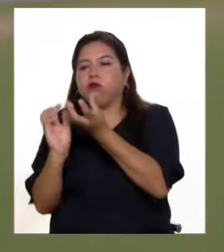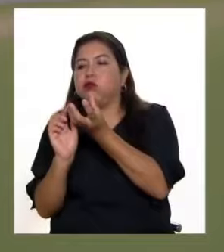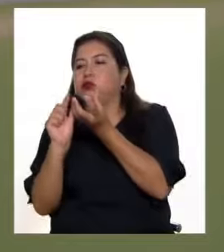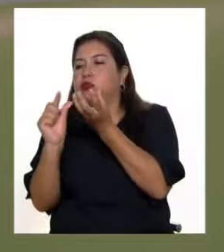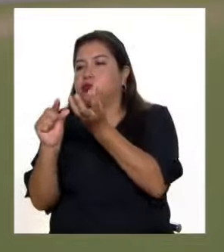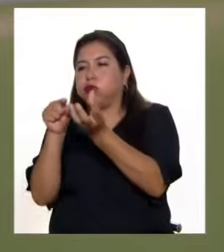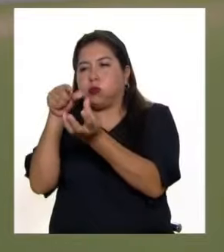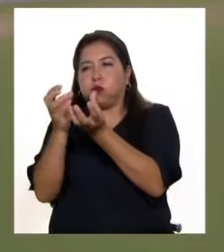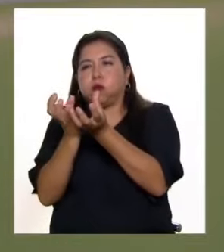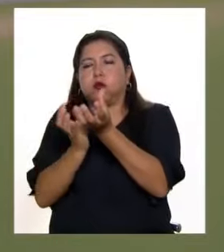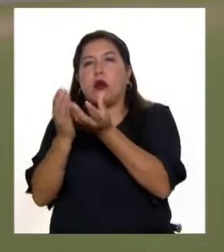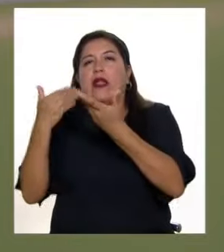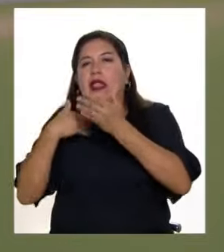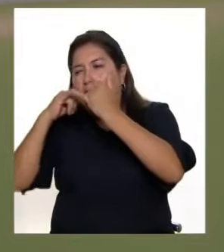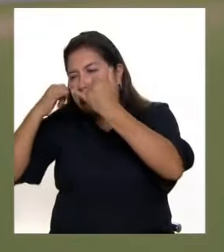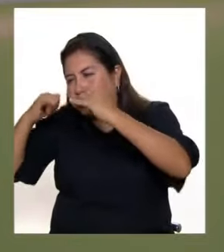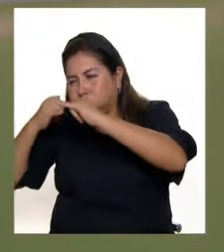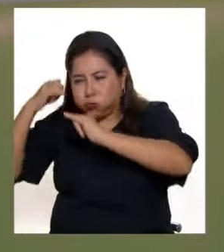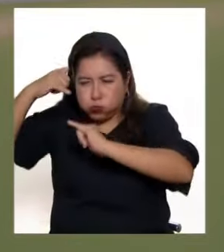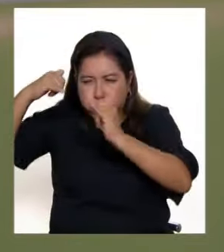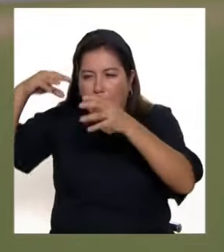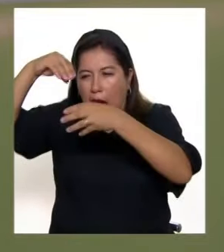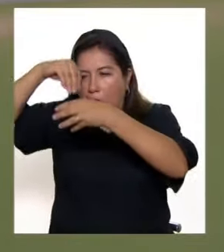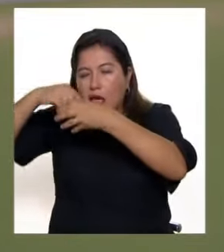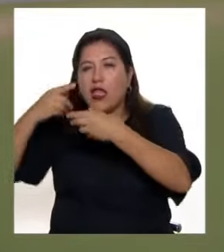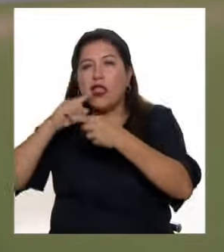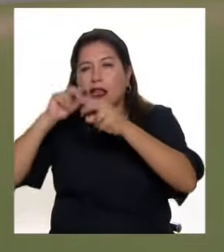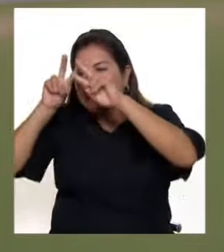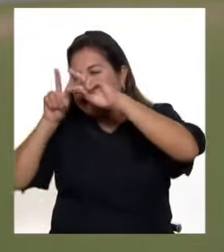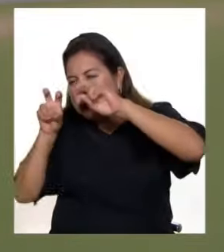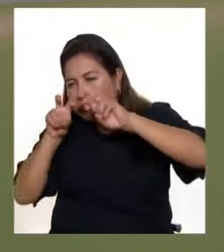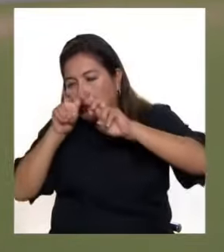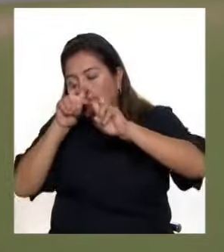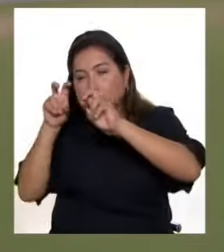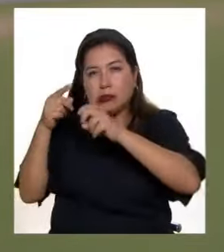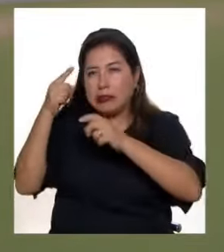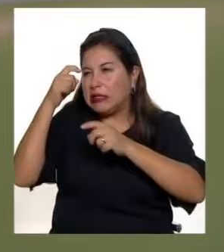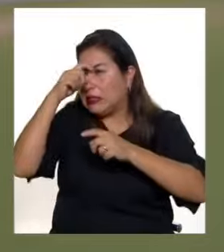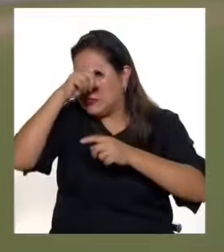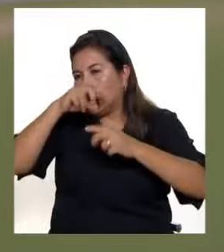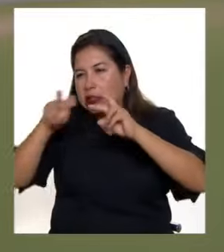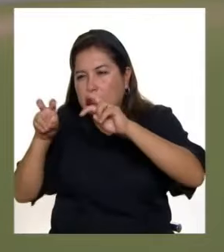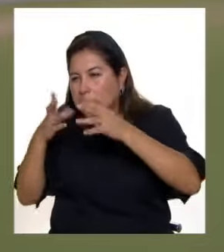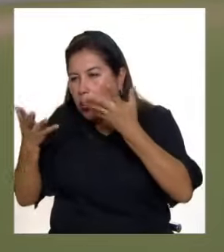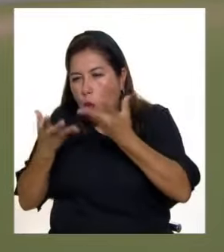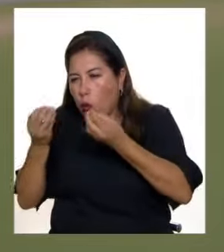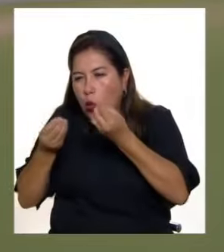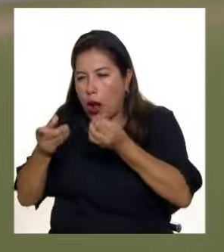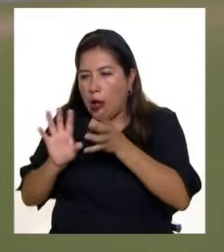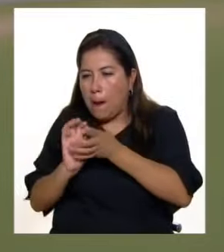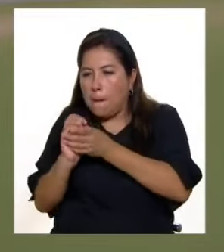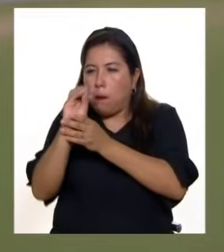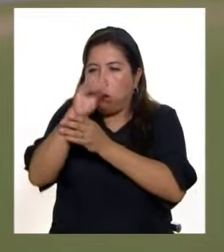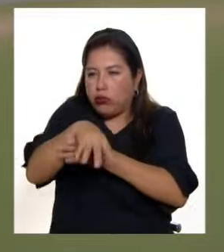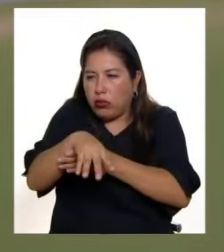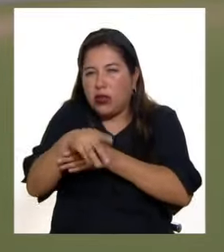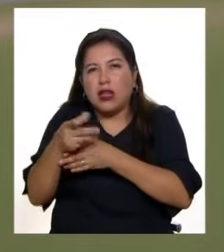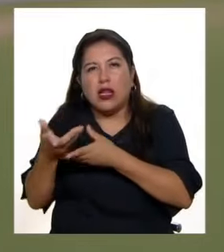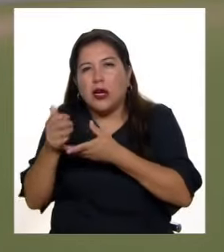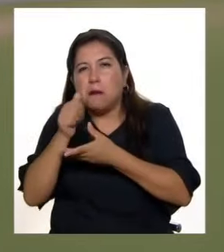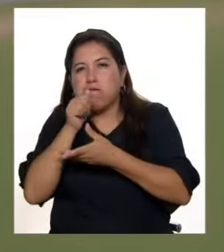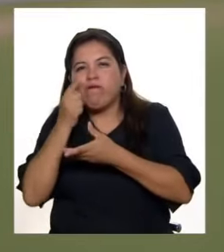acinos, muchas cavernas internamente, y no todas las cavernas exprimen o botan la secreción al momento de la eyaculación. Entonces